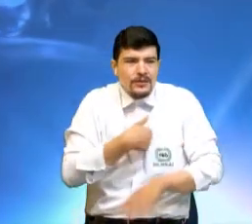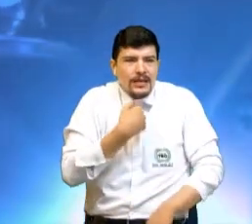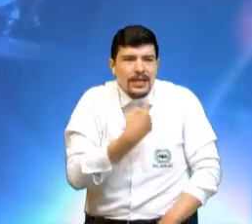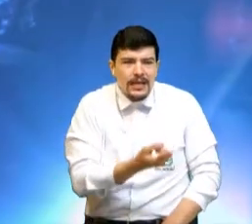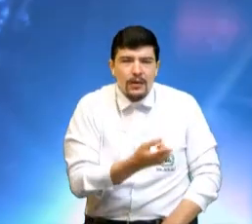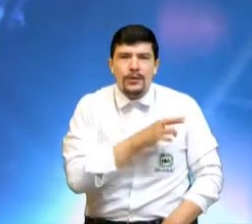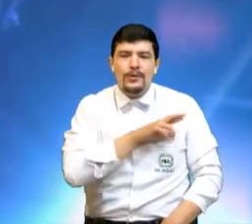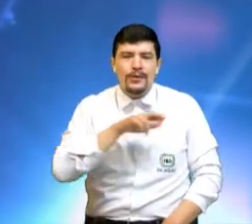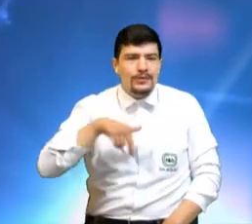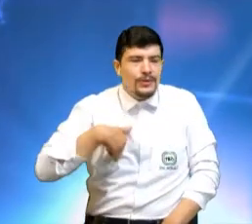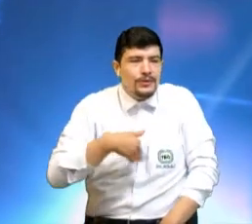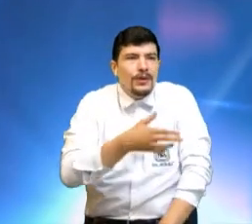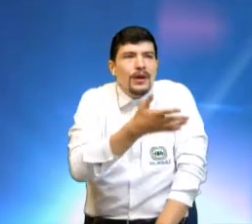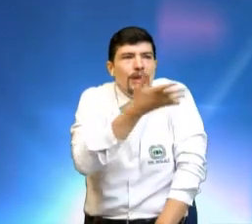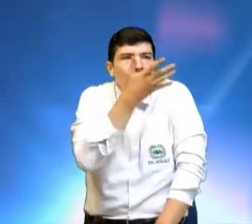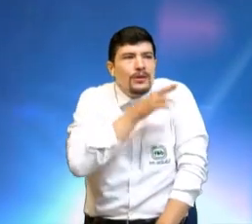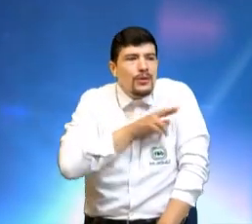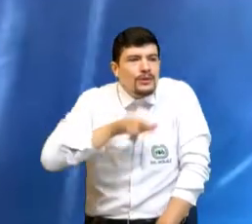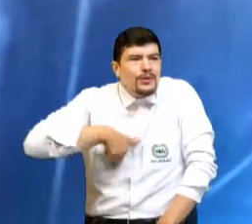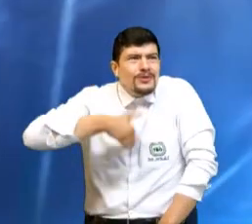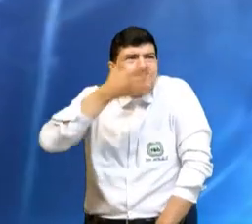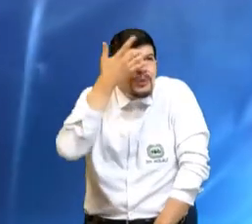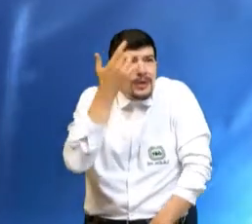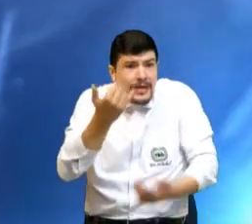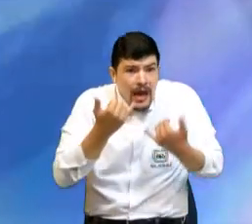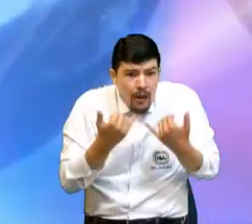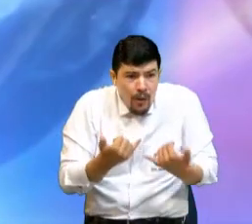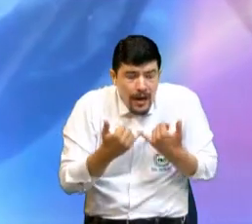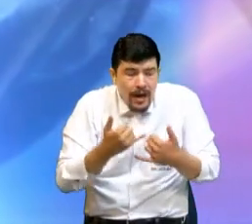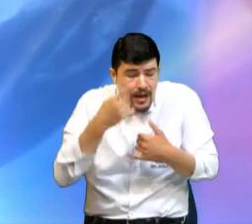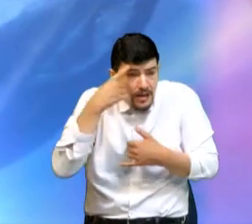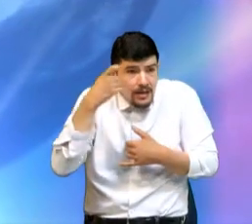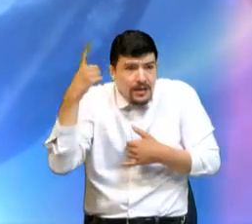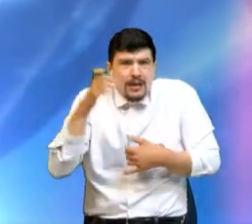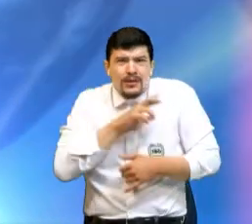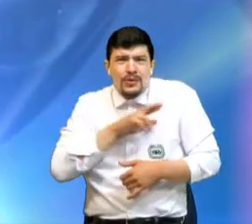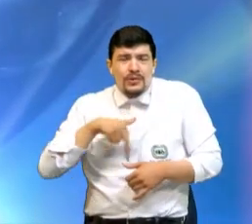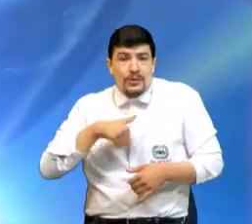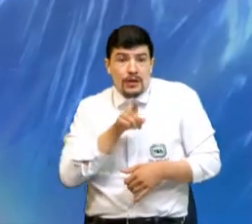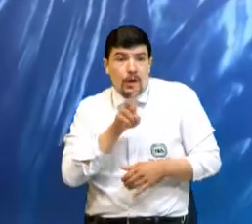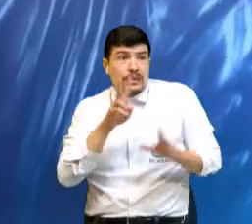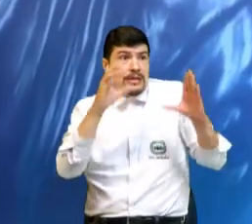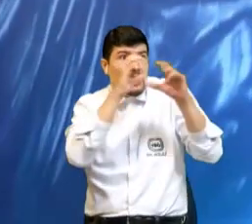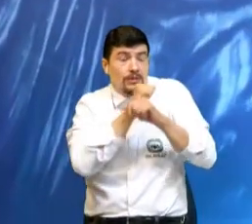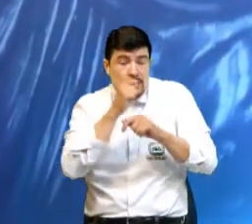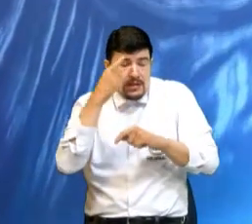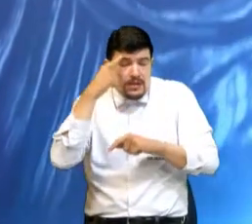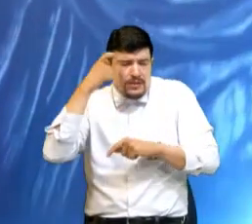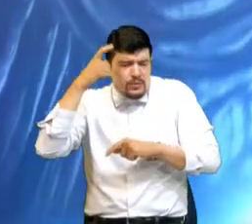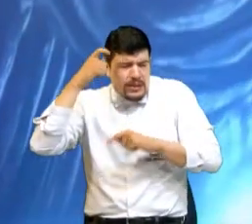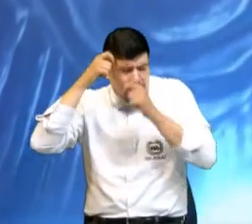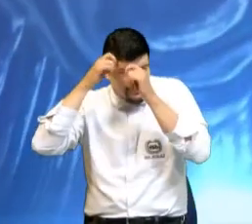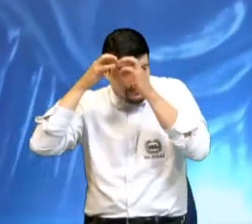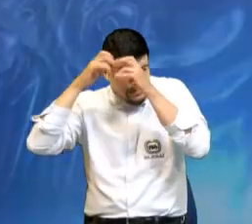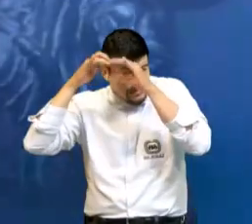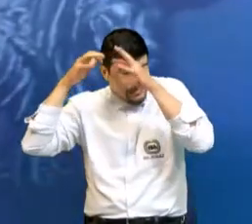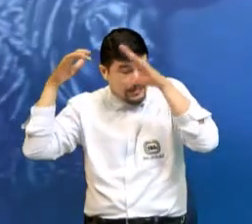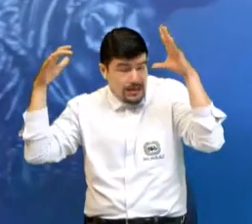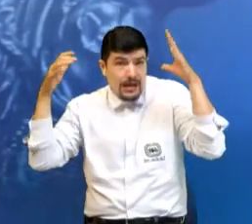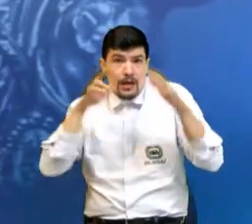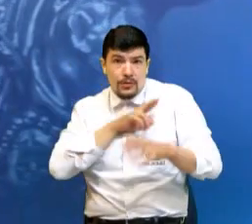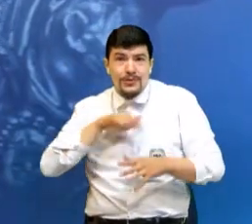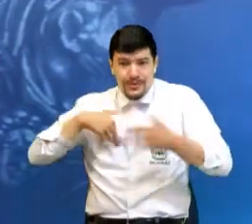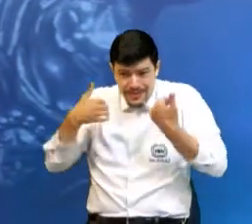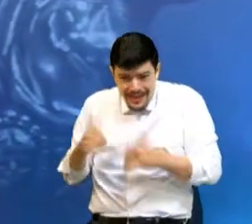no tenemos por qué estar teniendo esa clase, despertándonos a medianoche con esos sueños. O sea, sí somos